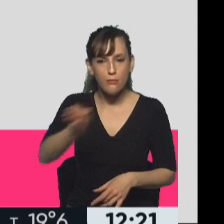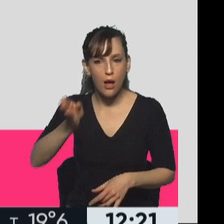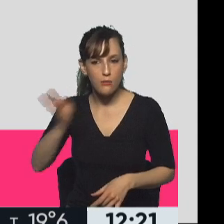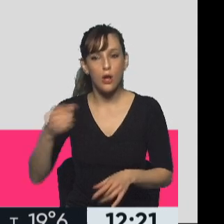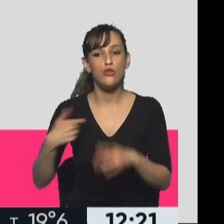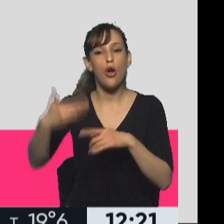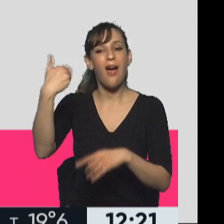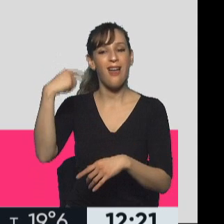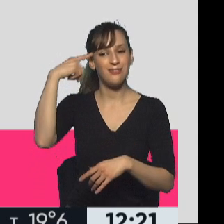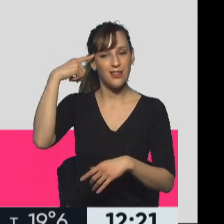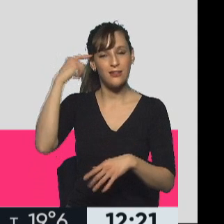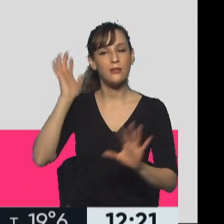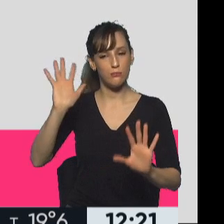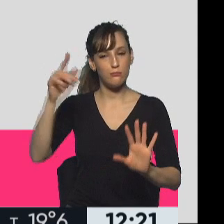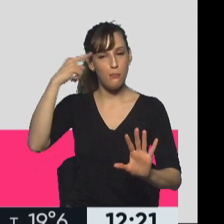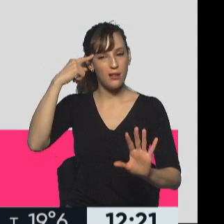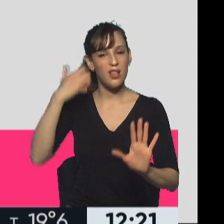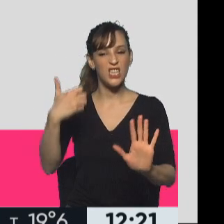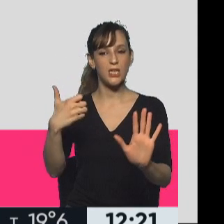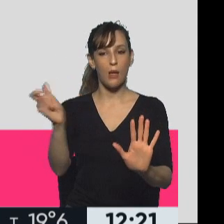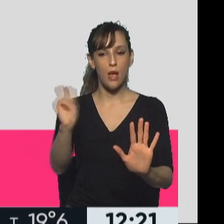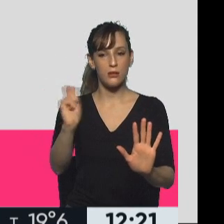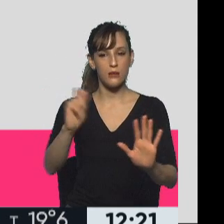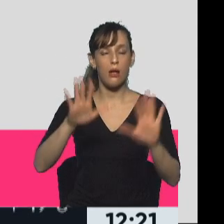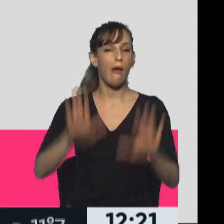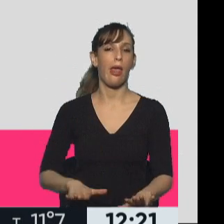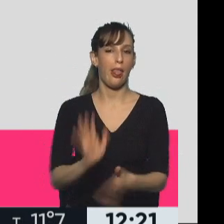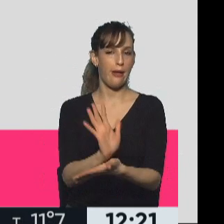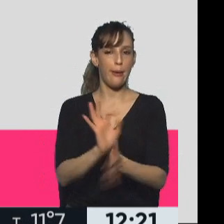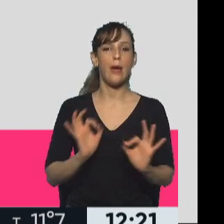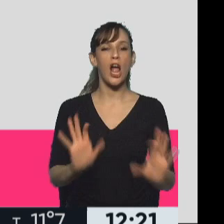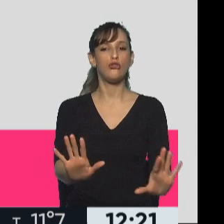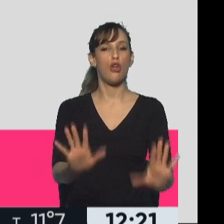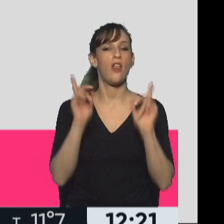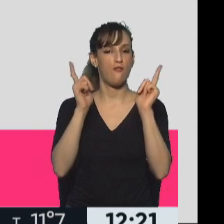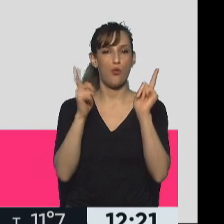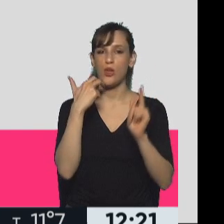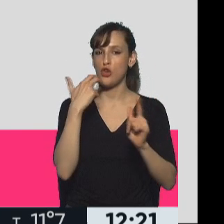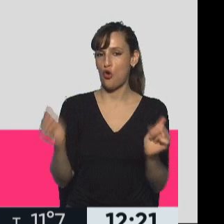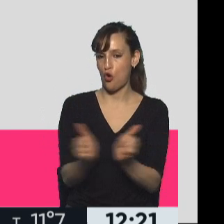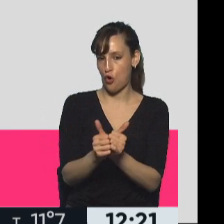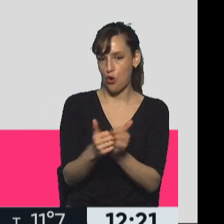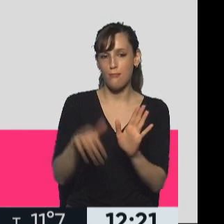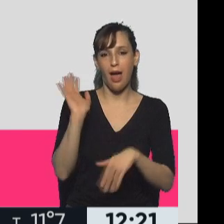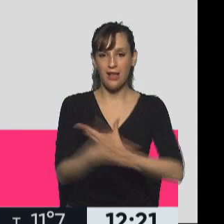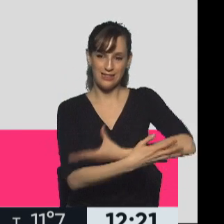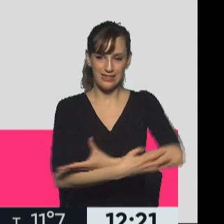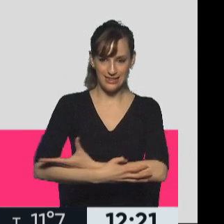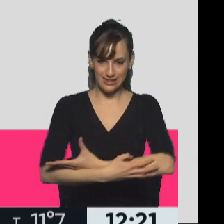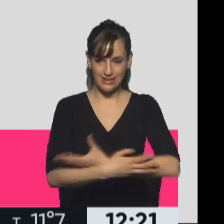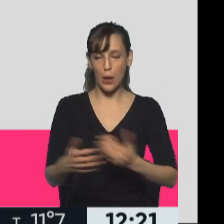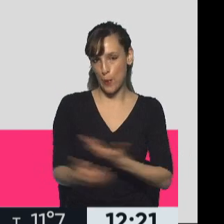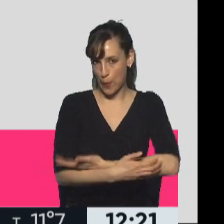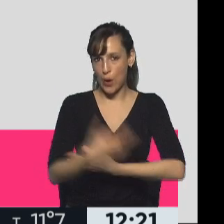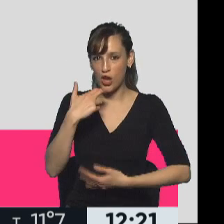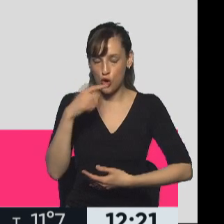un punto un parate de 6 meses para poder disfrutar y poder estar con Mitaí en la primera parte, ¿no? En la primera etapa, que es la más importante, pero